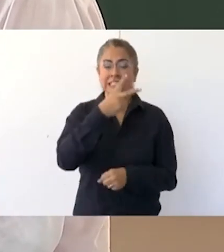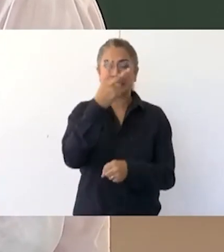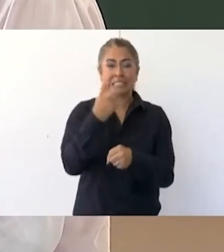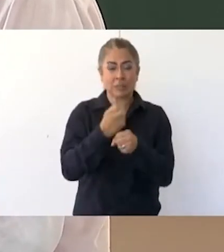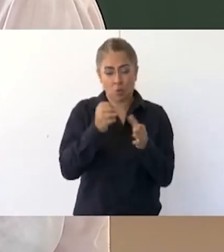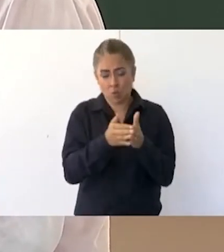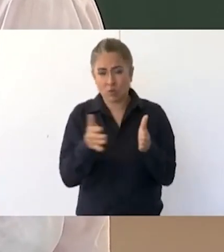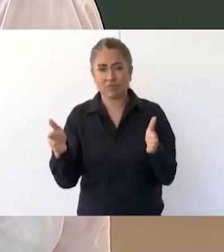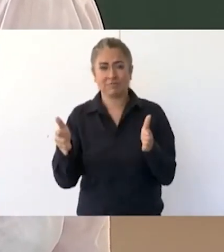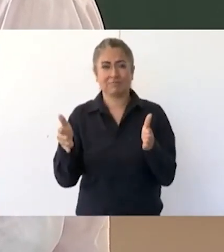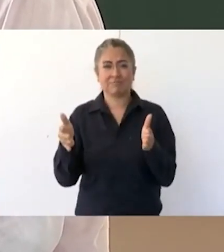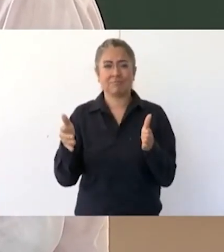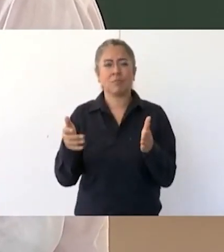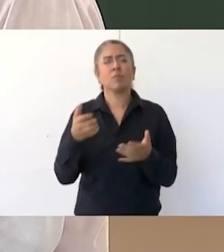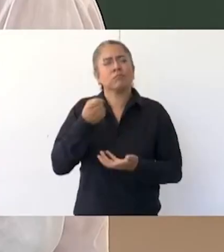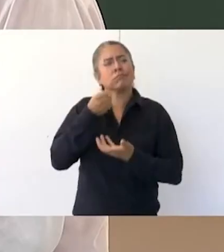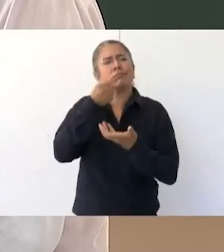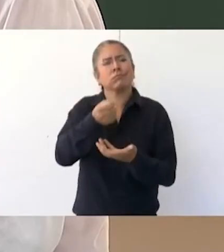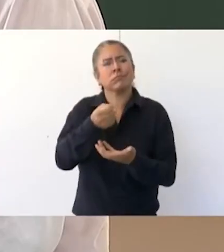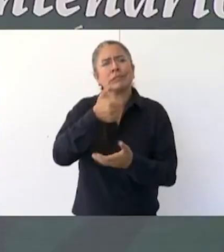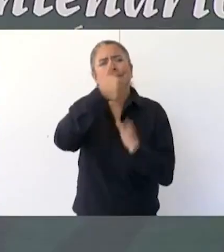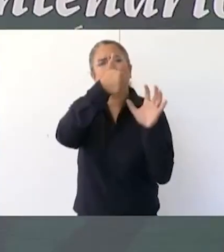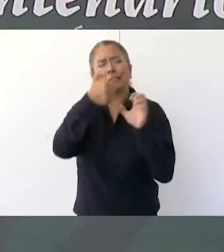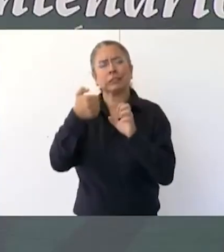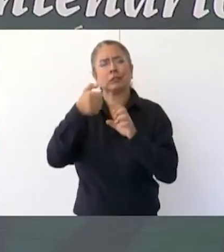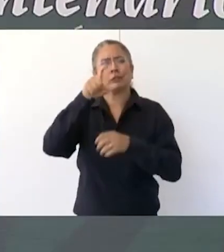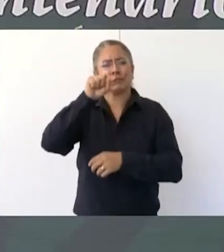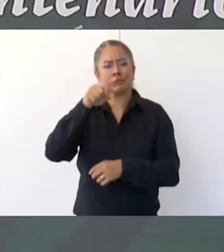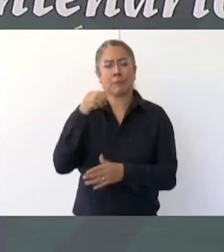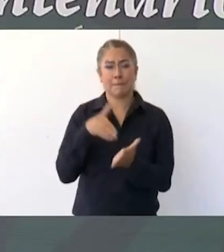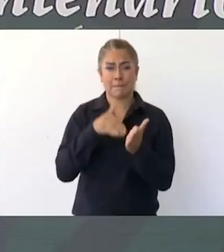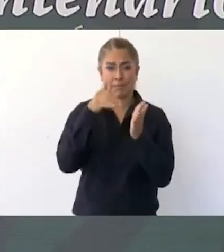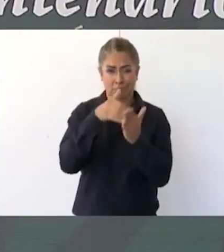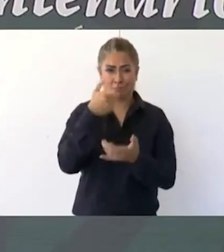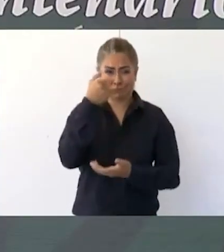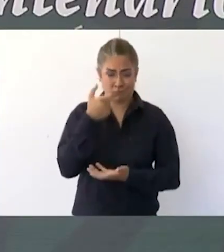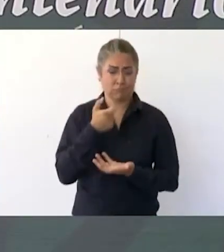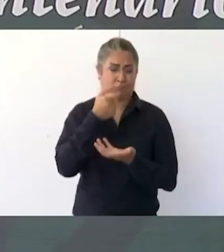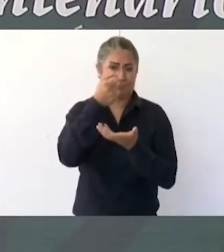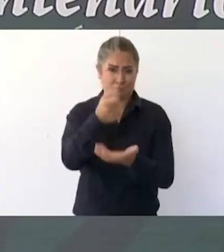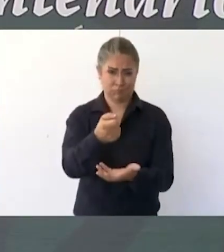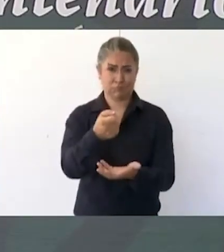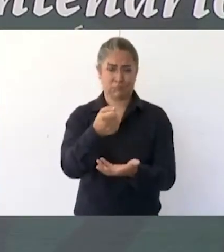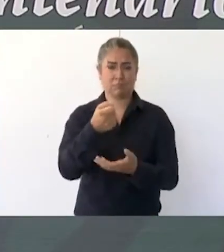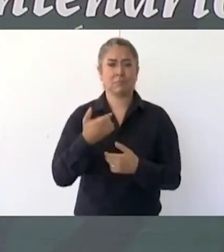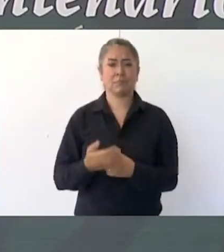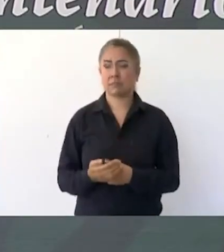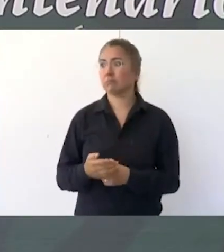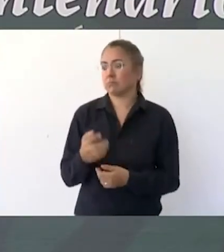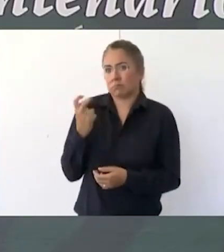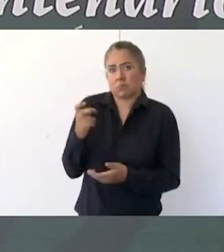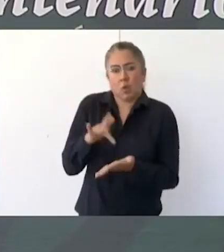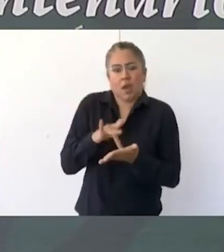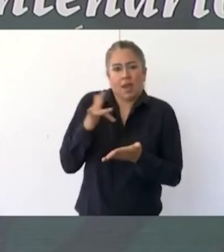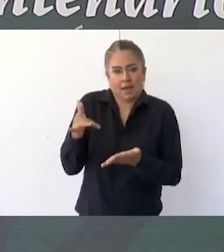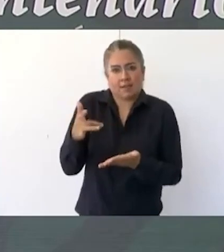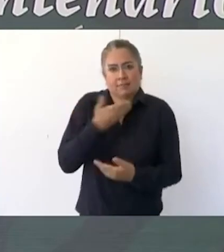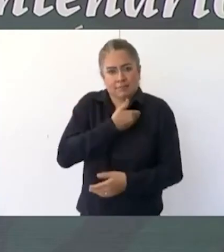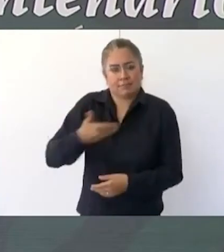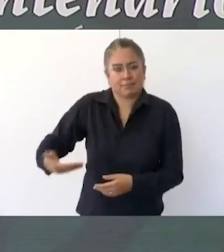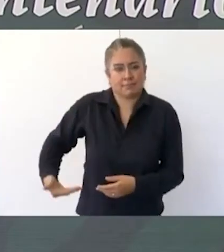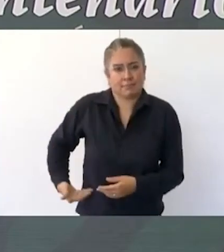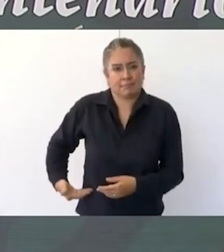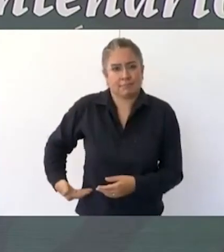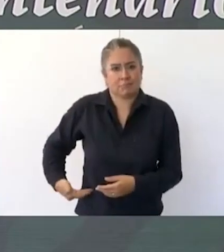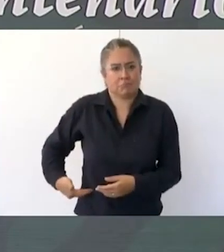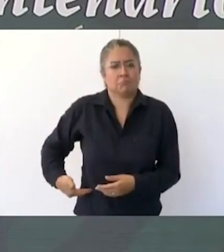a 1.620 millones de pesos. Y asimismo, y gracias a su intervención, señor presidente, se han